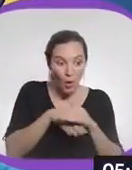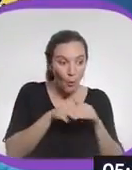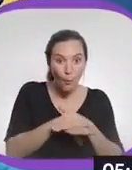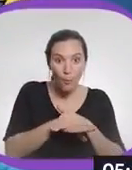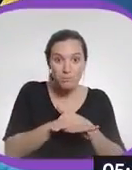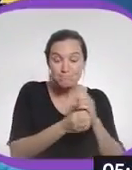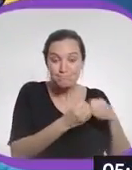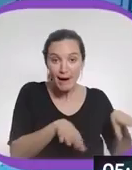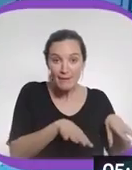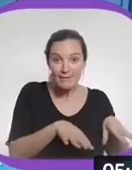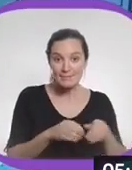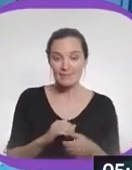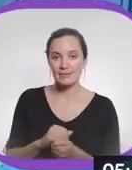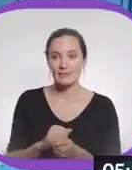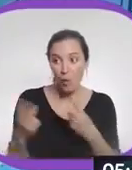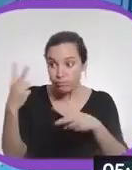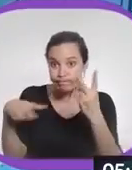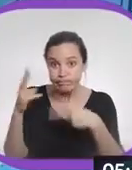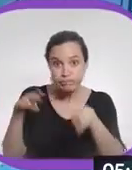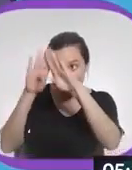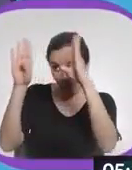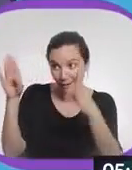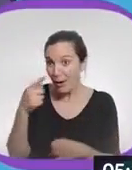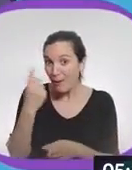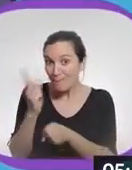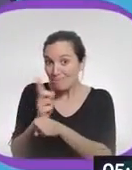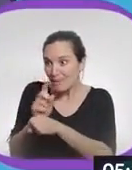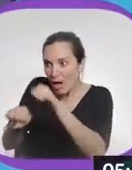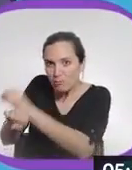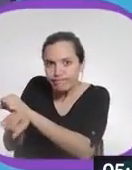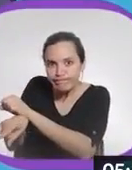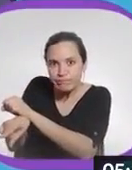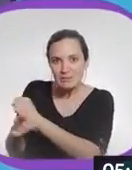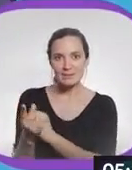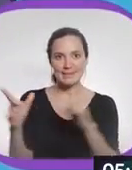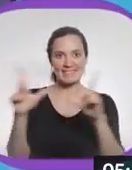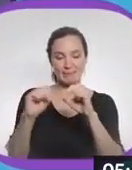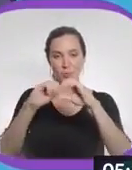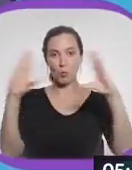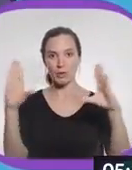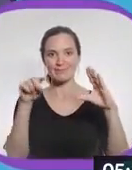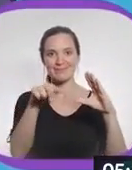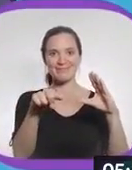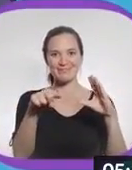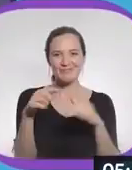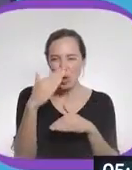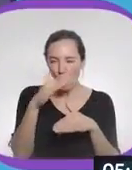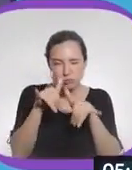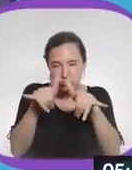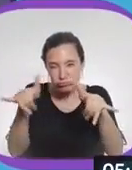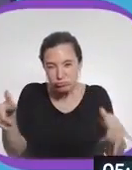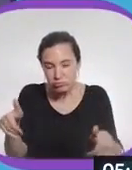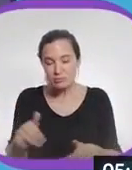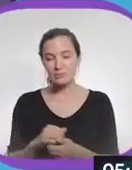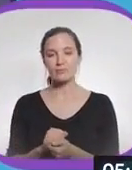podrá retirarse! ¡Debemos buscarlo en la perrera! Les habla Chetu Becha diciéndoles que enciendan el televisor. Estoy a punto de dar las últimas